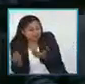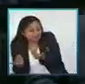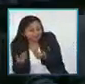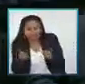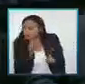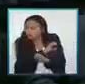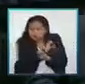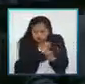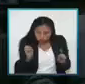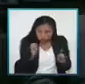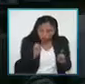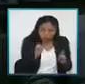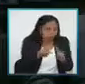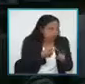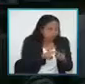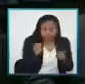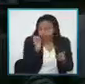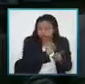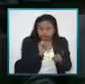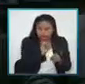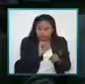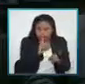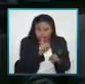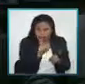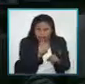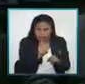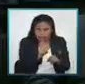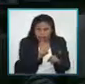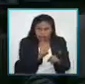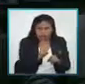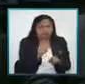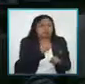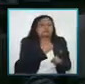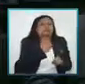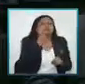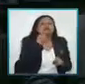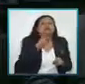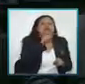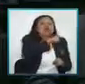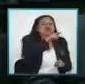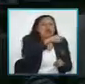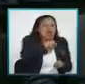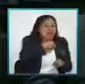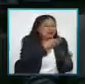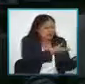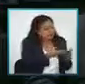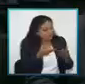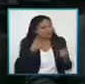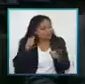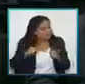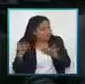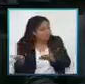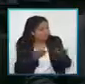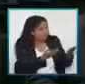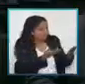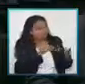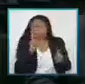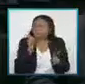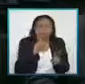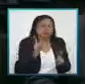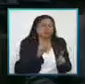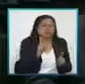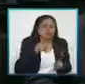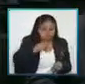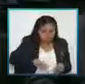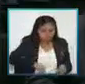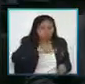amiga, no al que haga, haga lo que él dice o lo que él diga, sino que